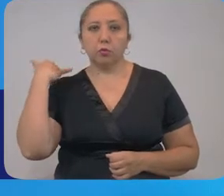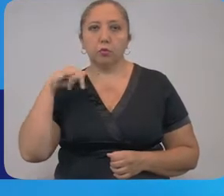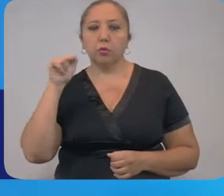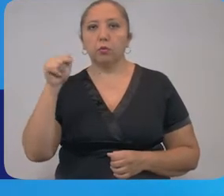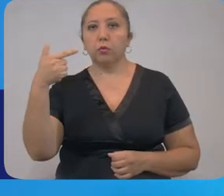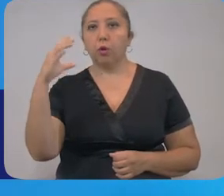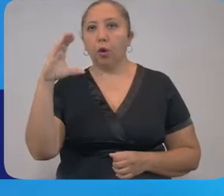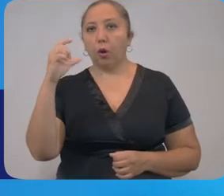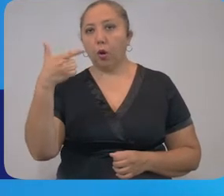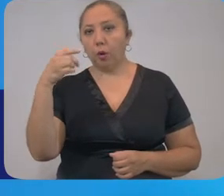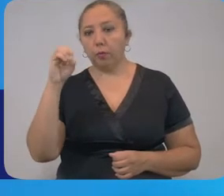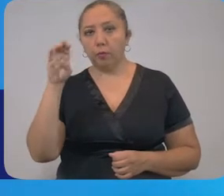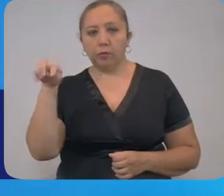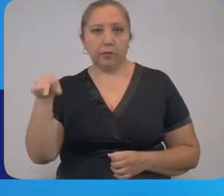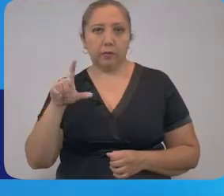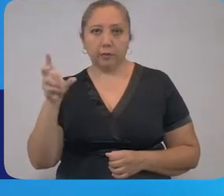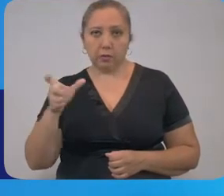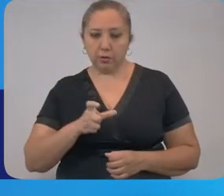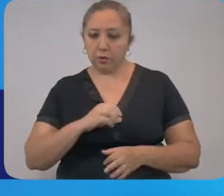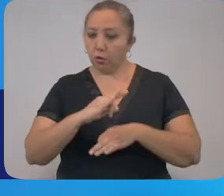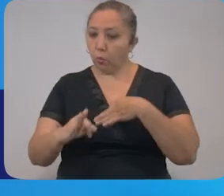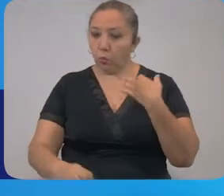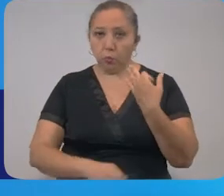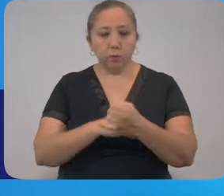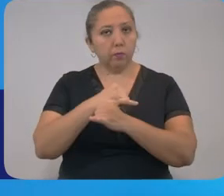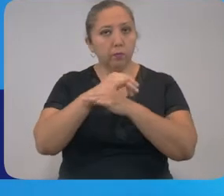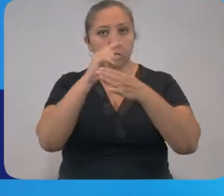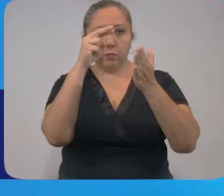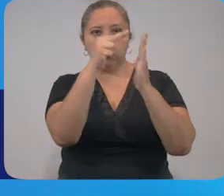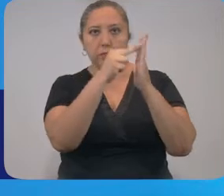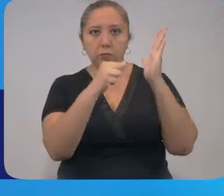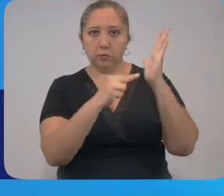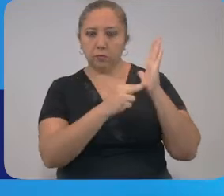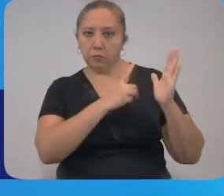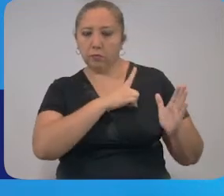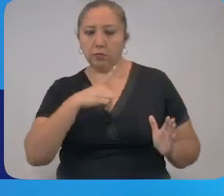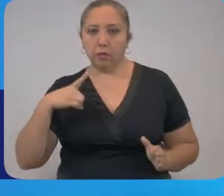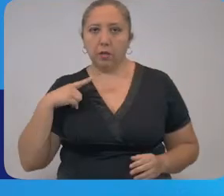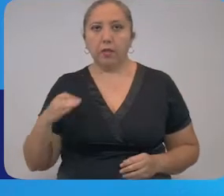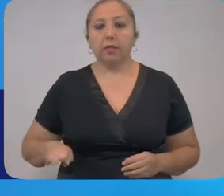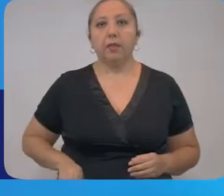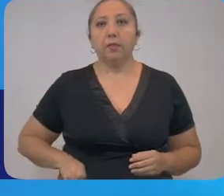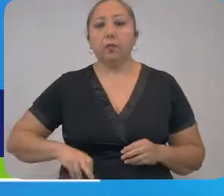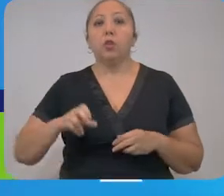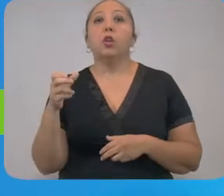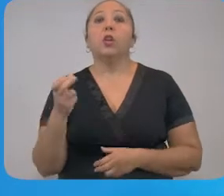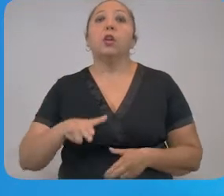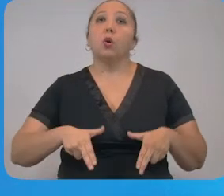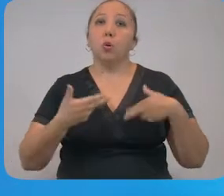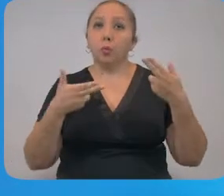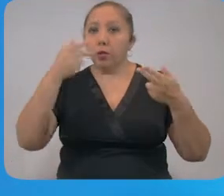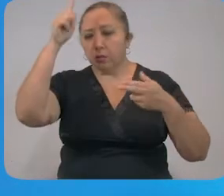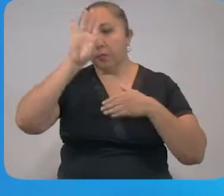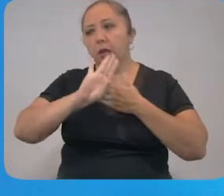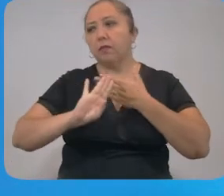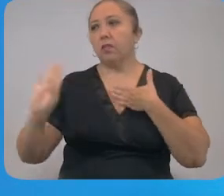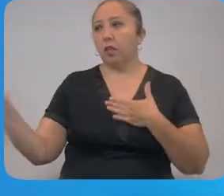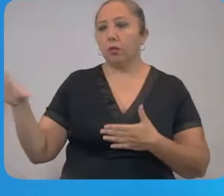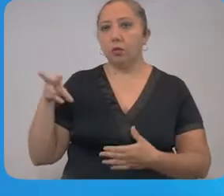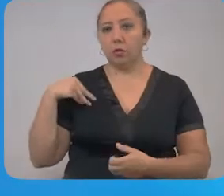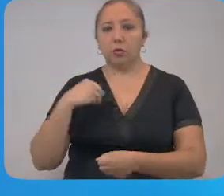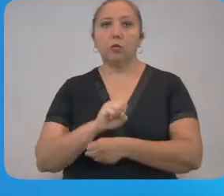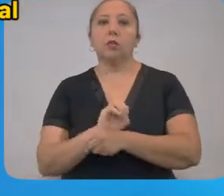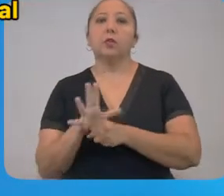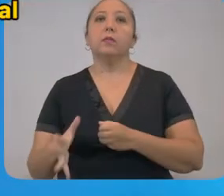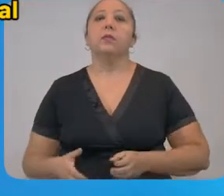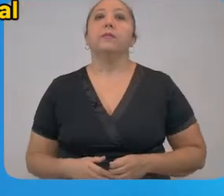reactivacion.yucatan.gob.mx, donde se encuentran todos los protocolos sanitarios específicos a cada giro comercial para prevenir y evitar contagios por